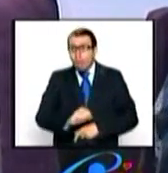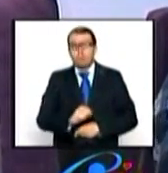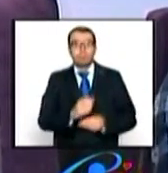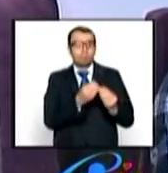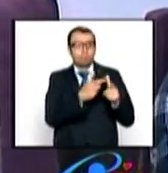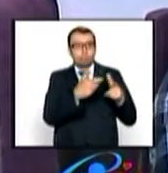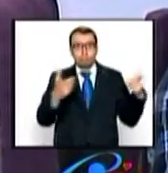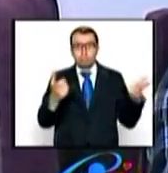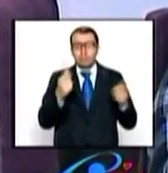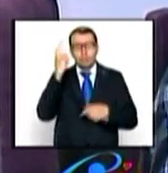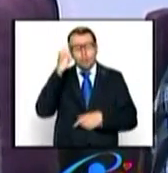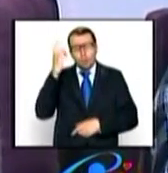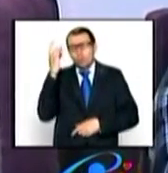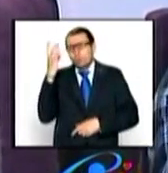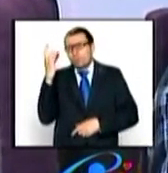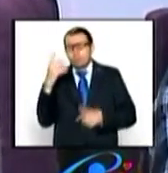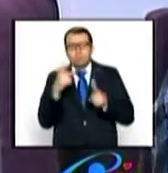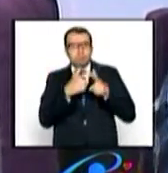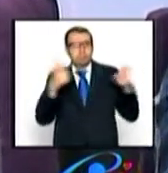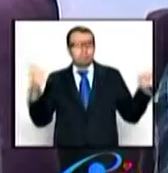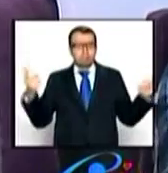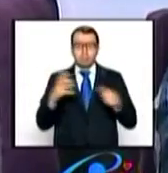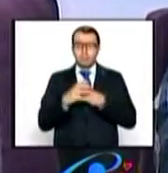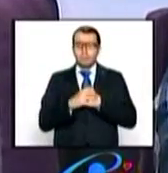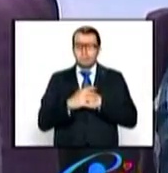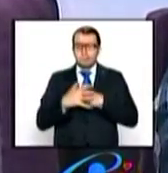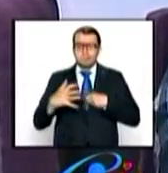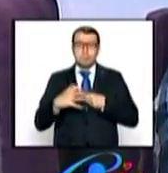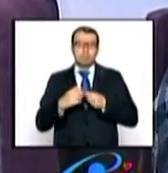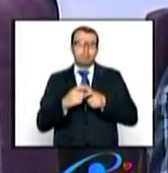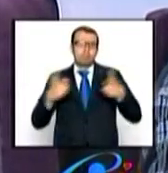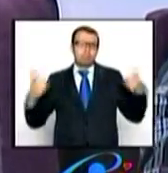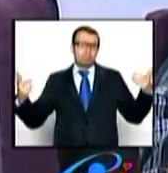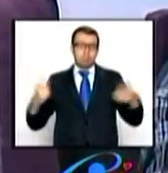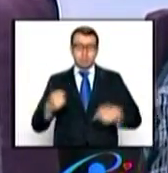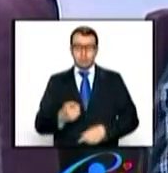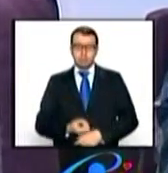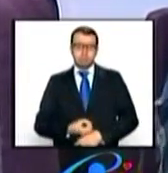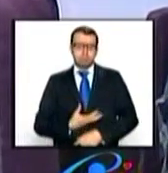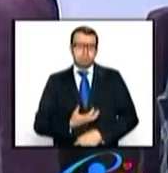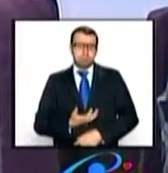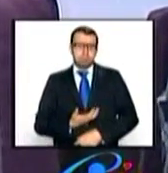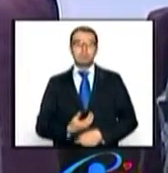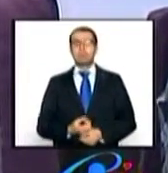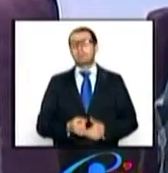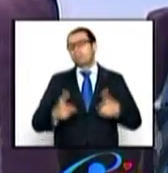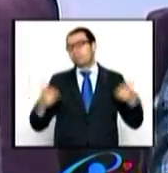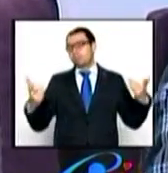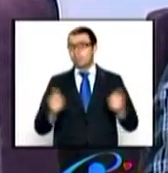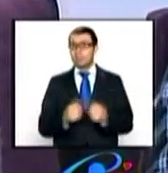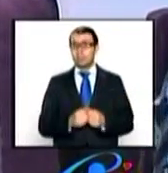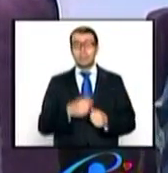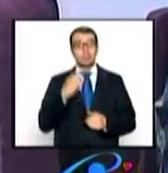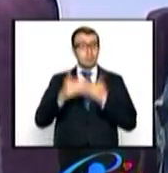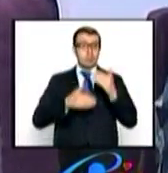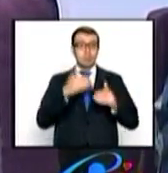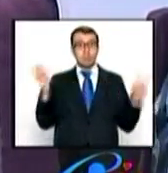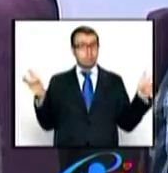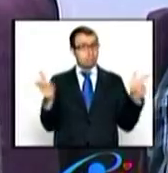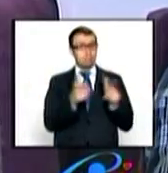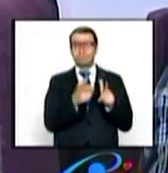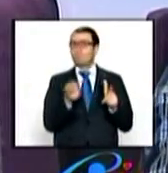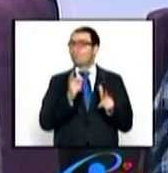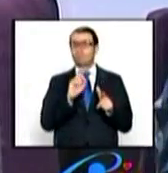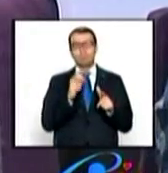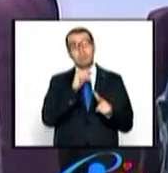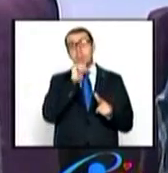cerebrales, migrañas, artritis, bueno, gastritis, todas estas patologías, en vez de ir disminuyendo progresivamente, cada día toman más fuerza y cada día